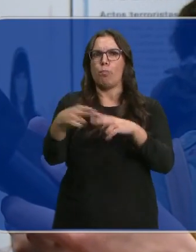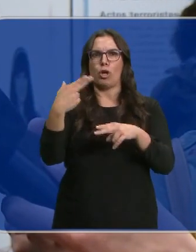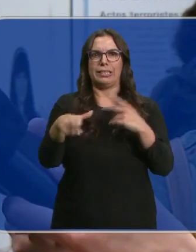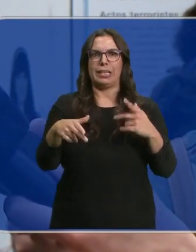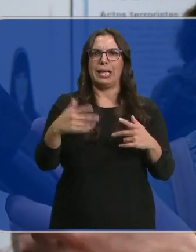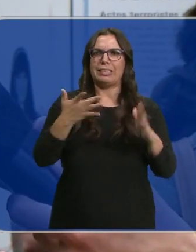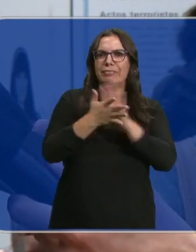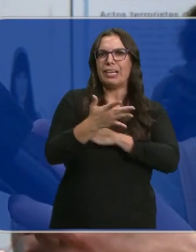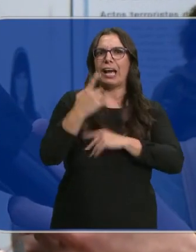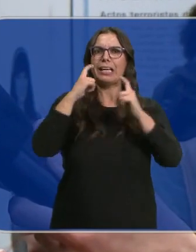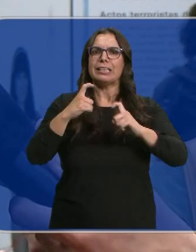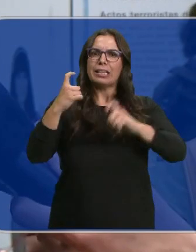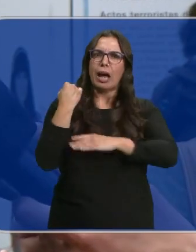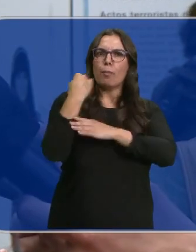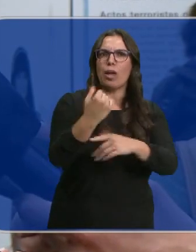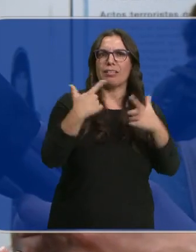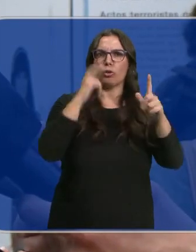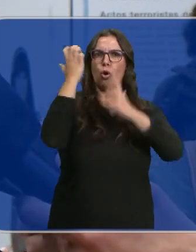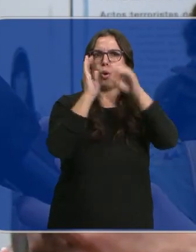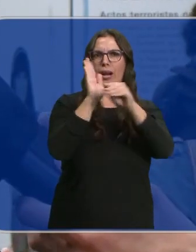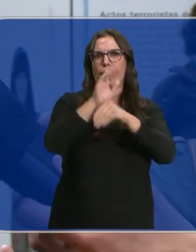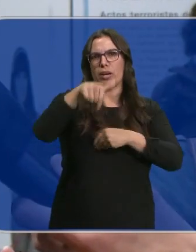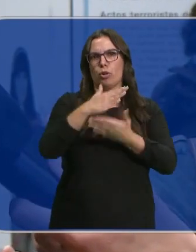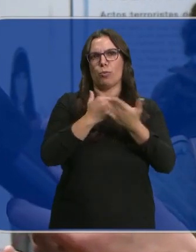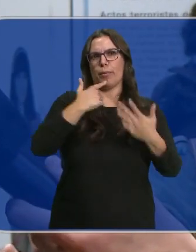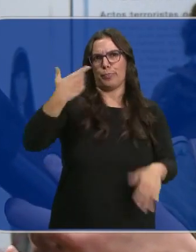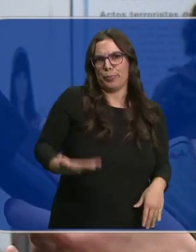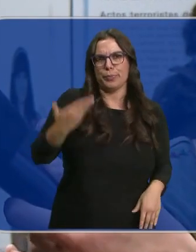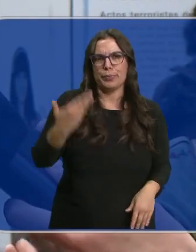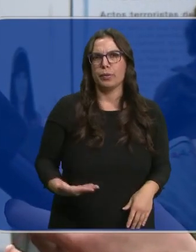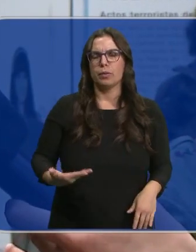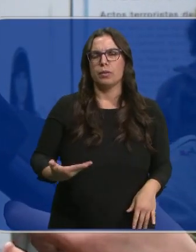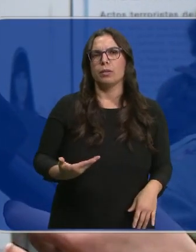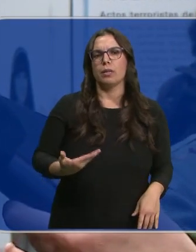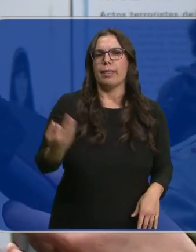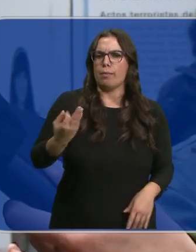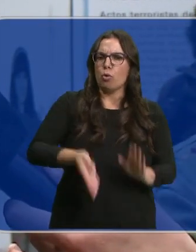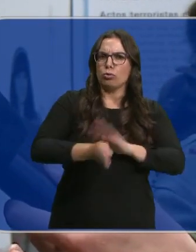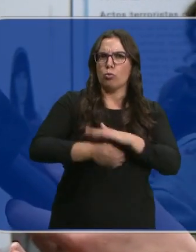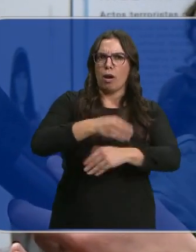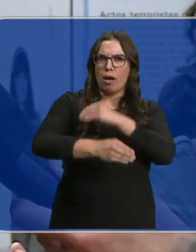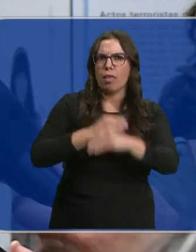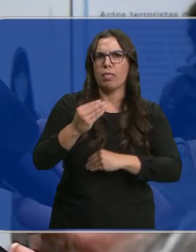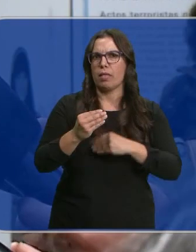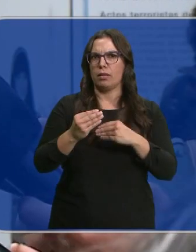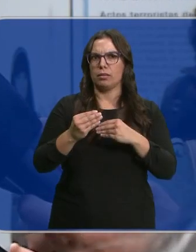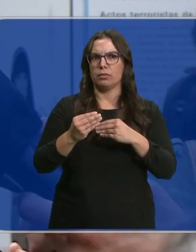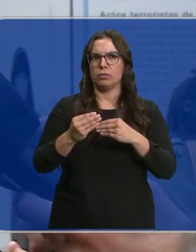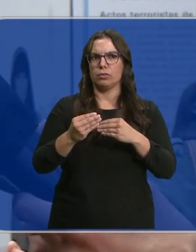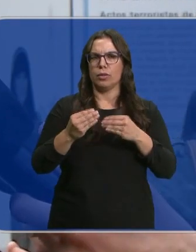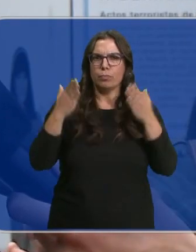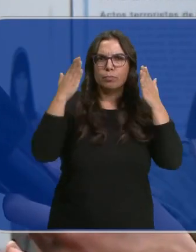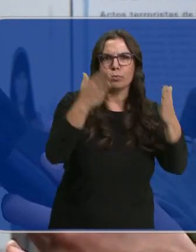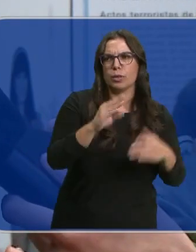intentar apoyar a nuestro sector ganadero, que es muy importante en la comunidad autónoma y que es algo que vamos a seguir haciendo hacia él,